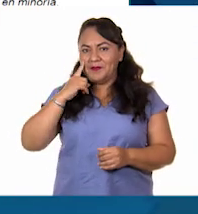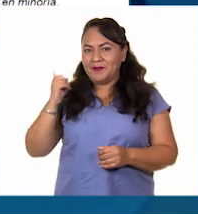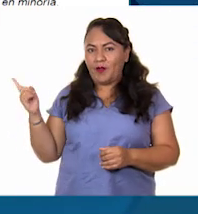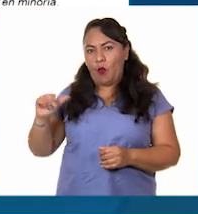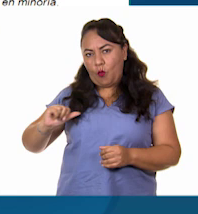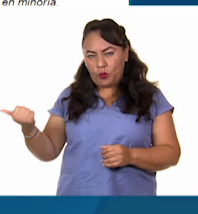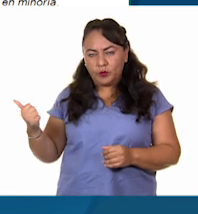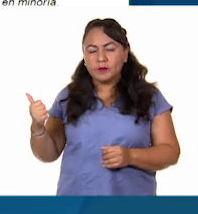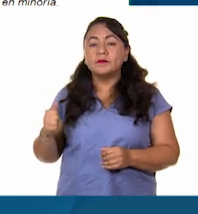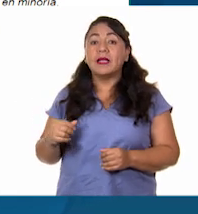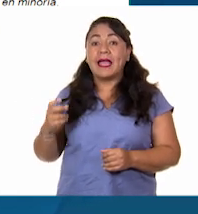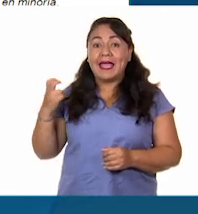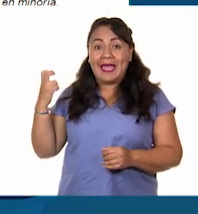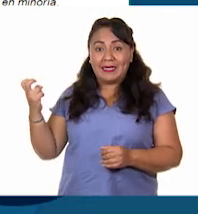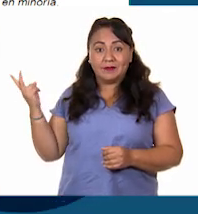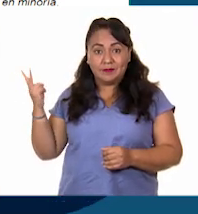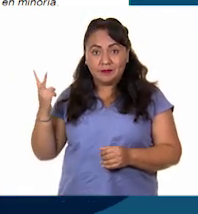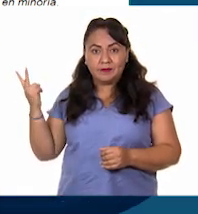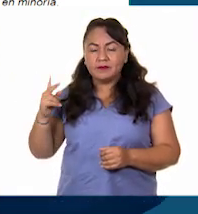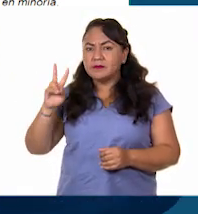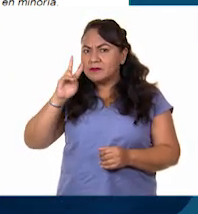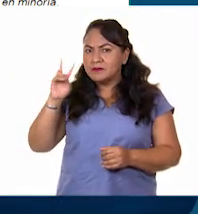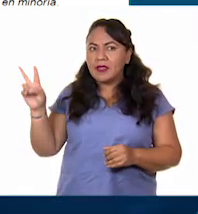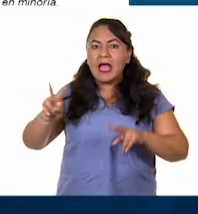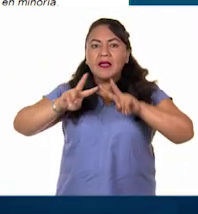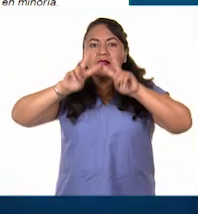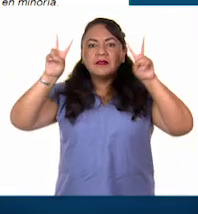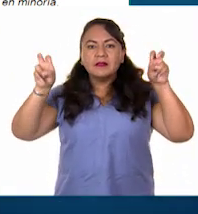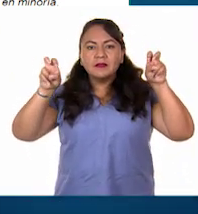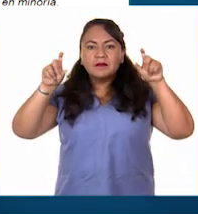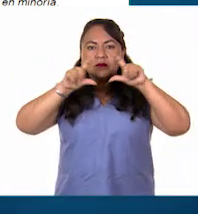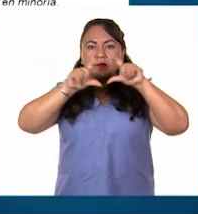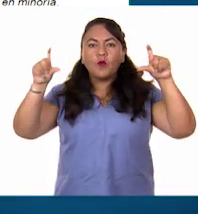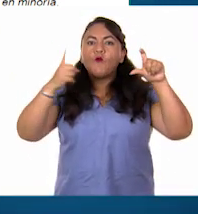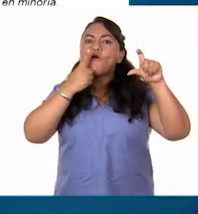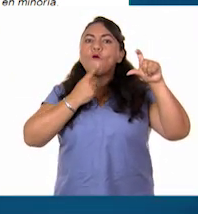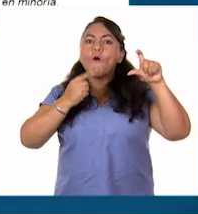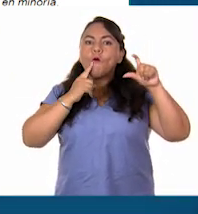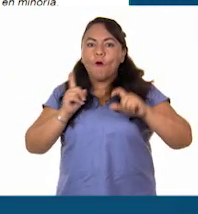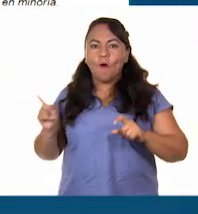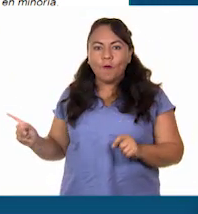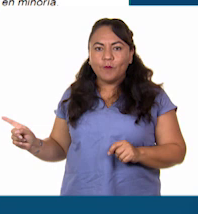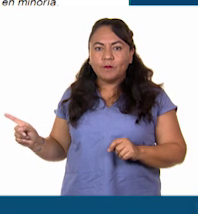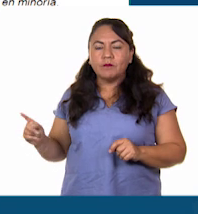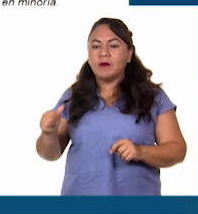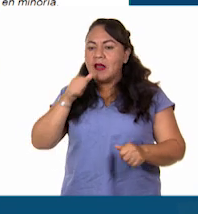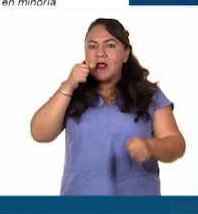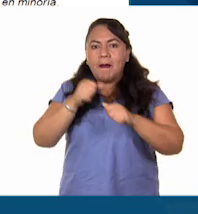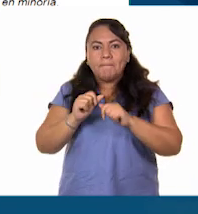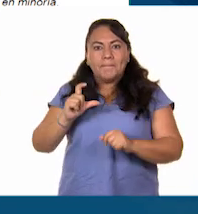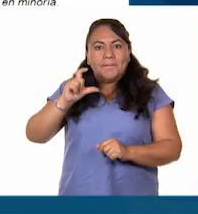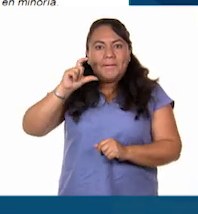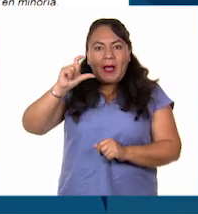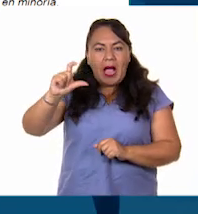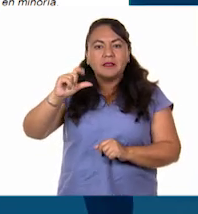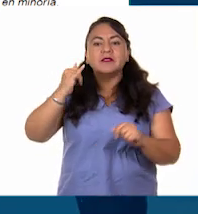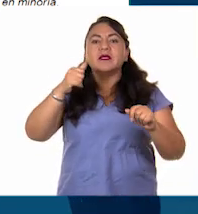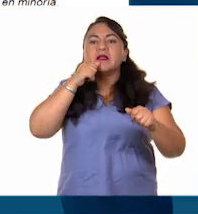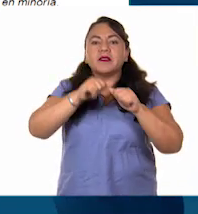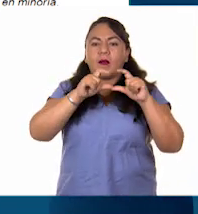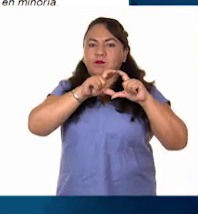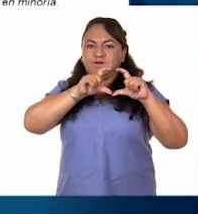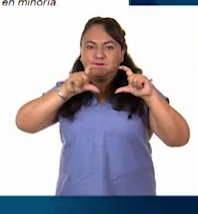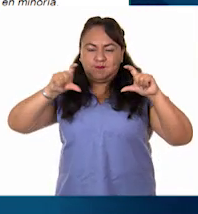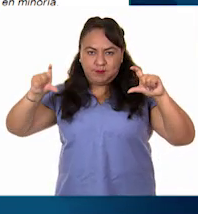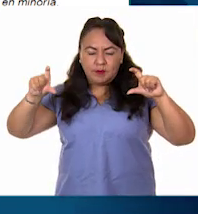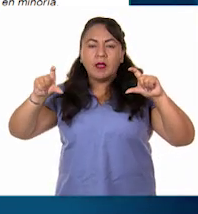tenemos. En este caso, podemos ver el título del apartado resaltado en rojo, con letra más grande y con mayúscula. A